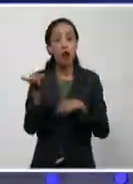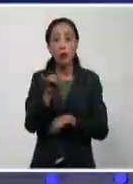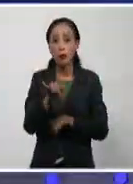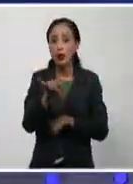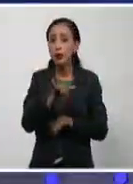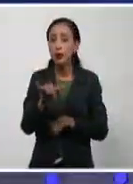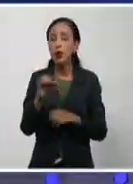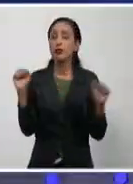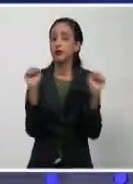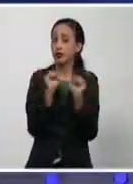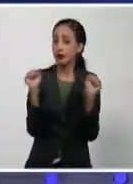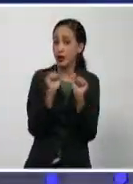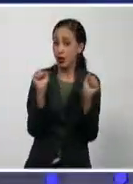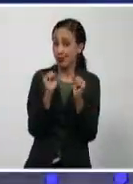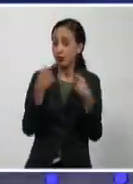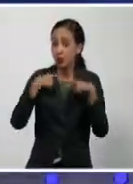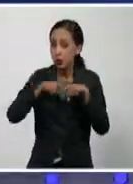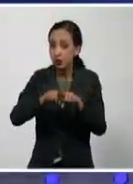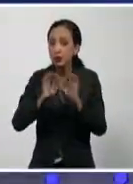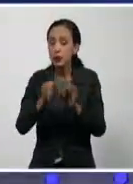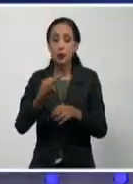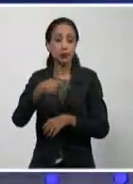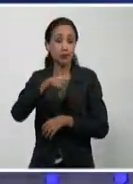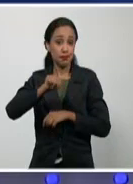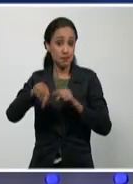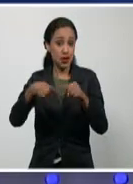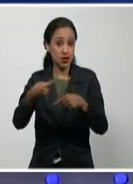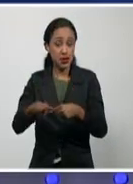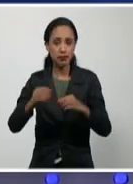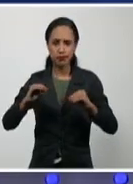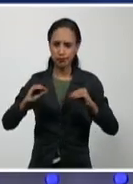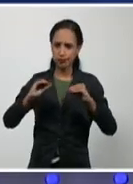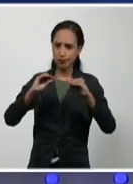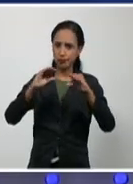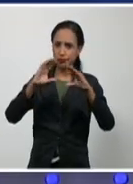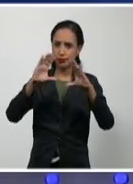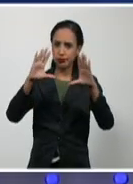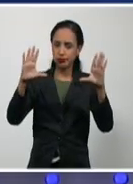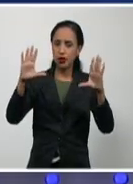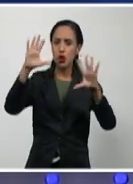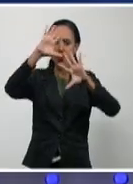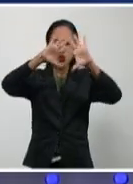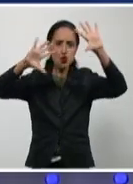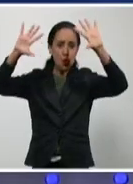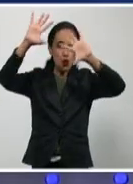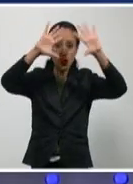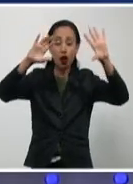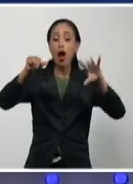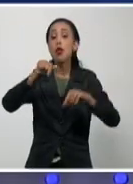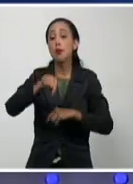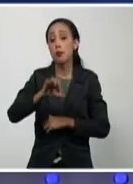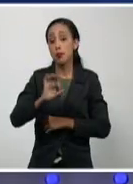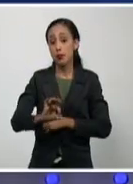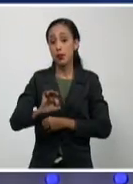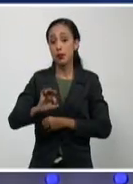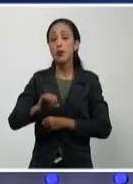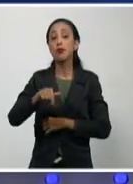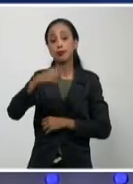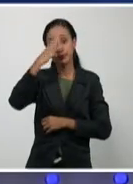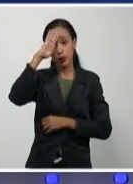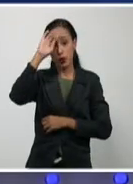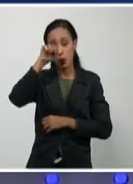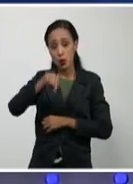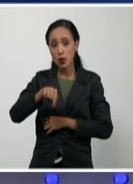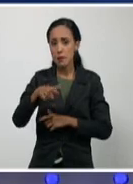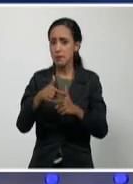aire seco y frío. Y por eso para mañana estará amaneciendo con cielos parcialmente nublados en gran parte del país y nublado, mayormente